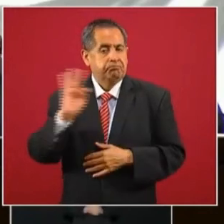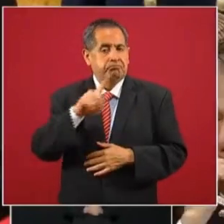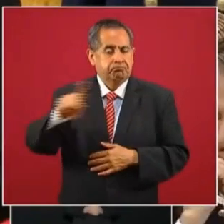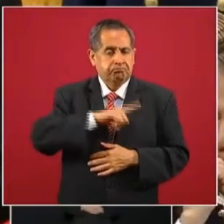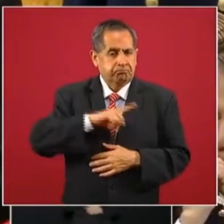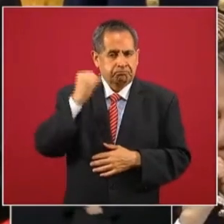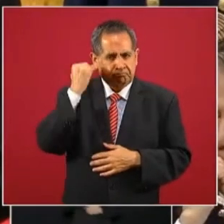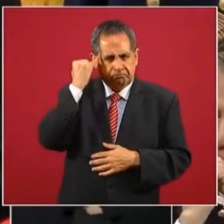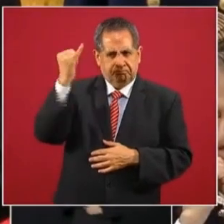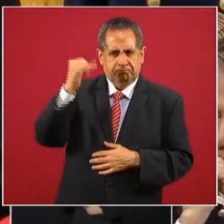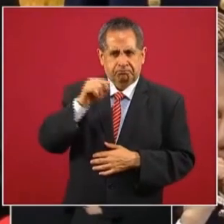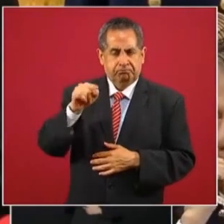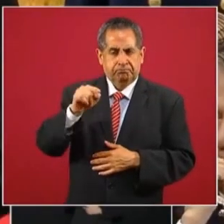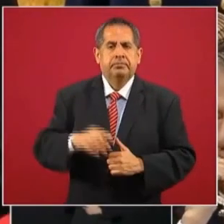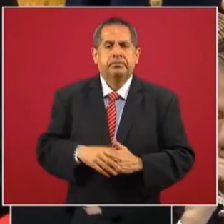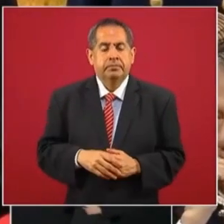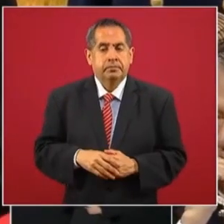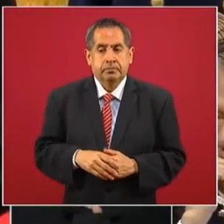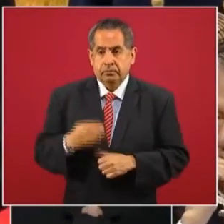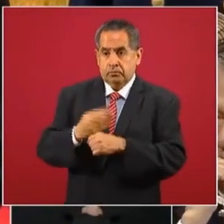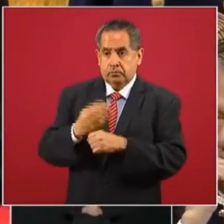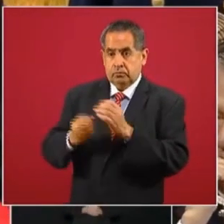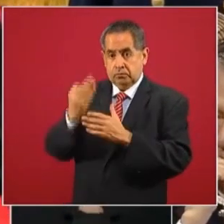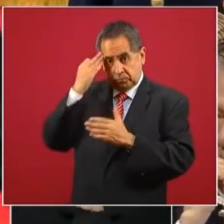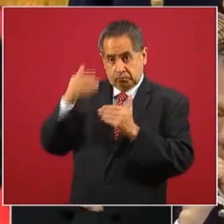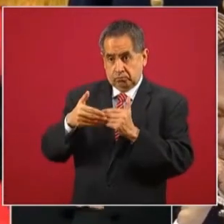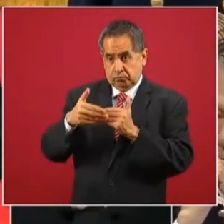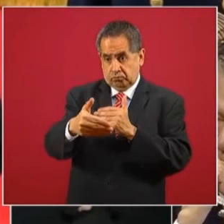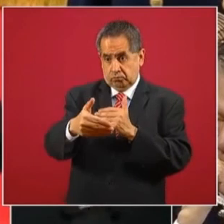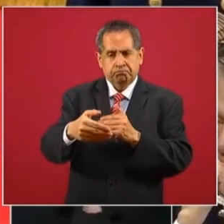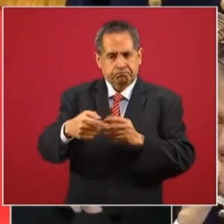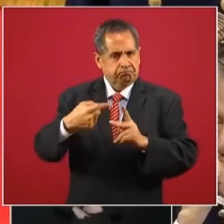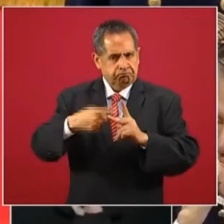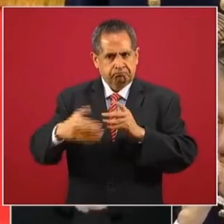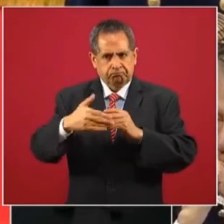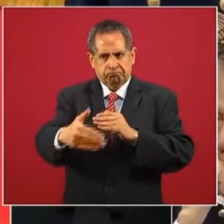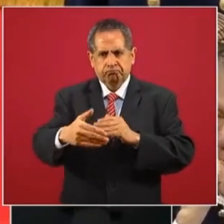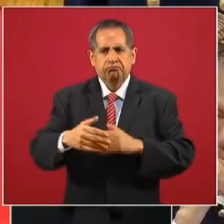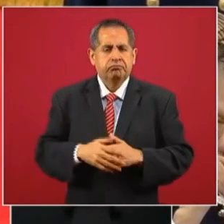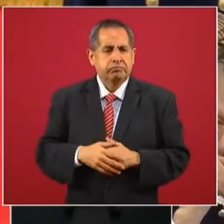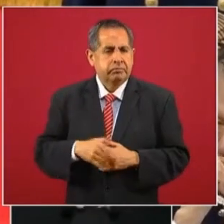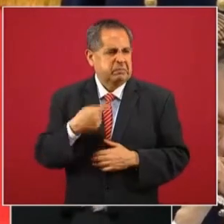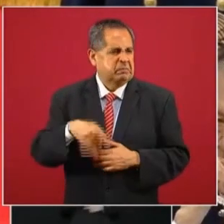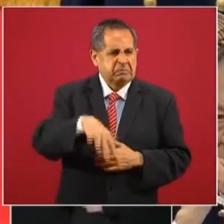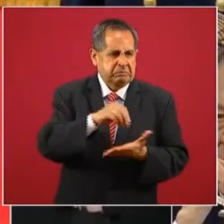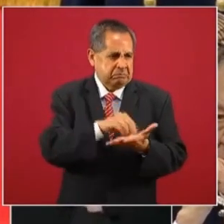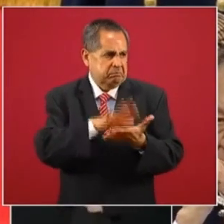suponerse, esta nueva etapa la vamos a iniciar sin perseguir a